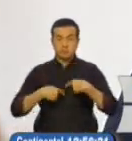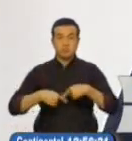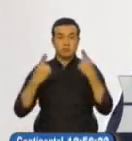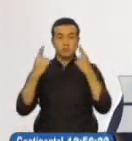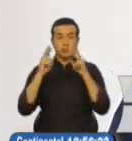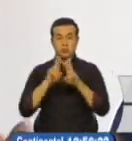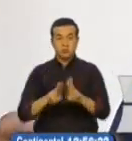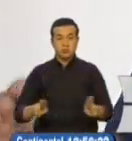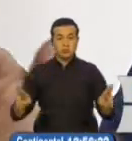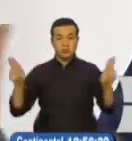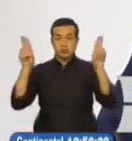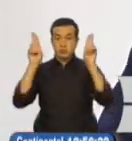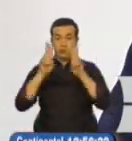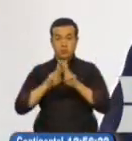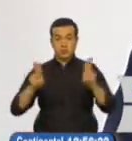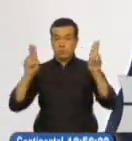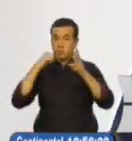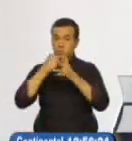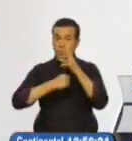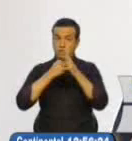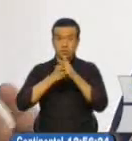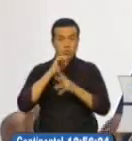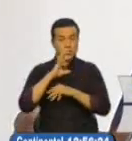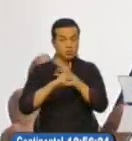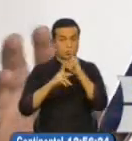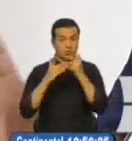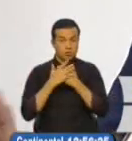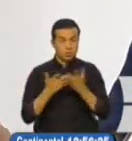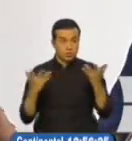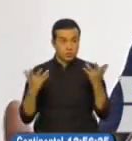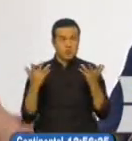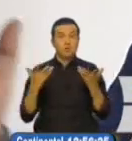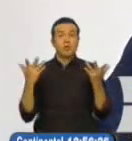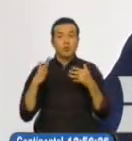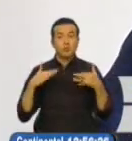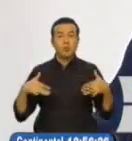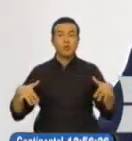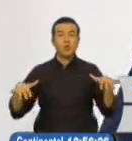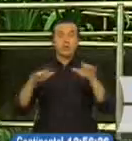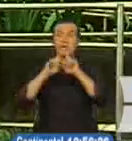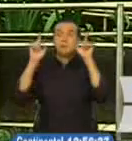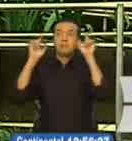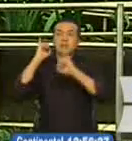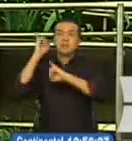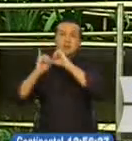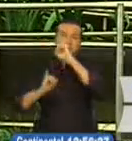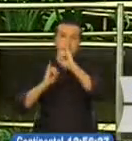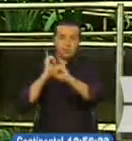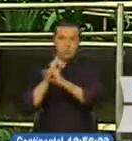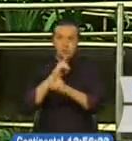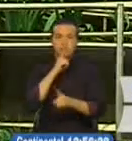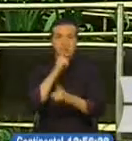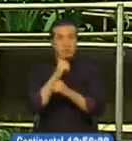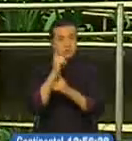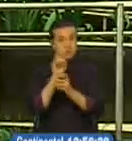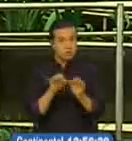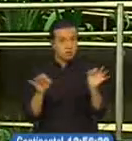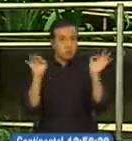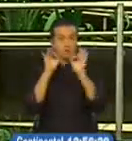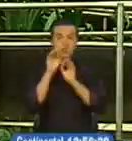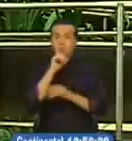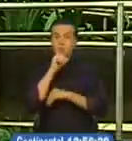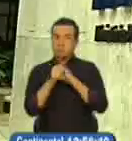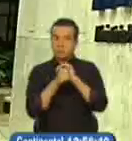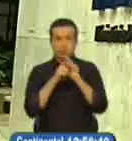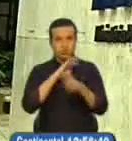de las Naciones Unidas de la lucha contra la corrupción, que es la jurisdicción transnacional. Lo que sí existe, aclaran, es la necesidad de mantener la reserva